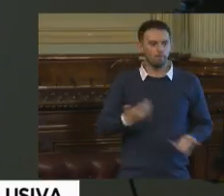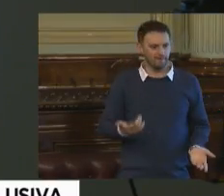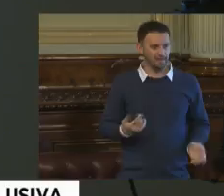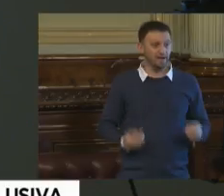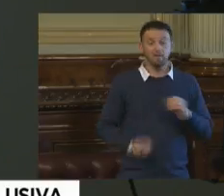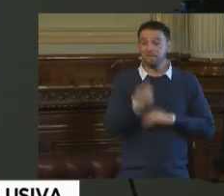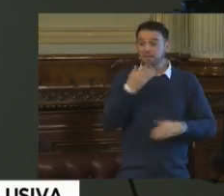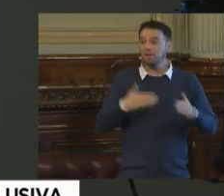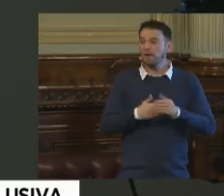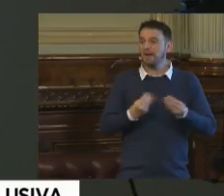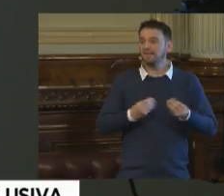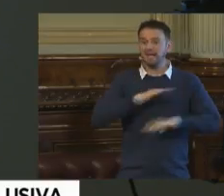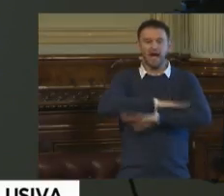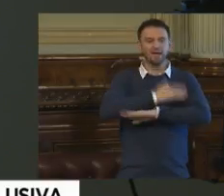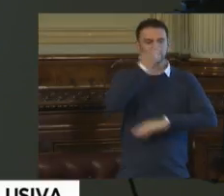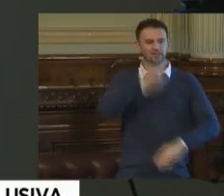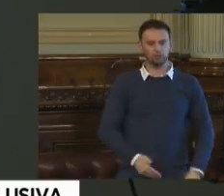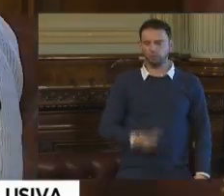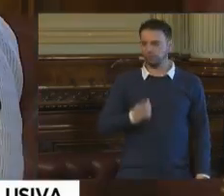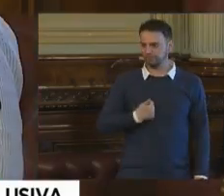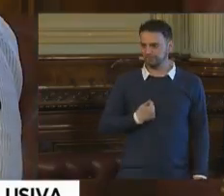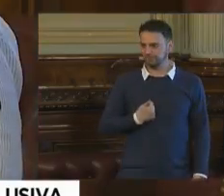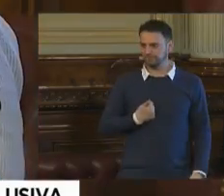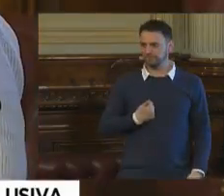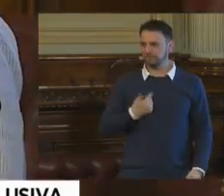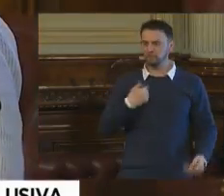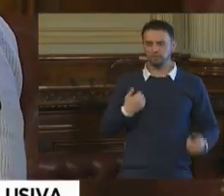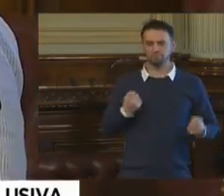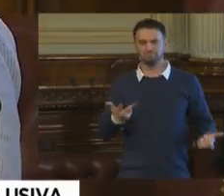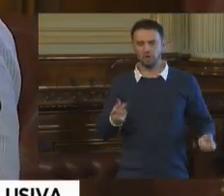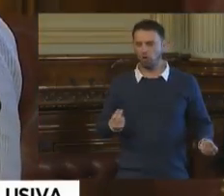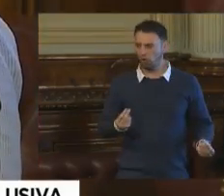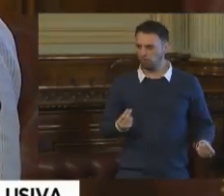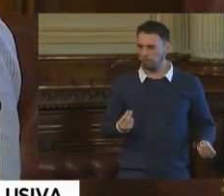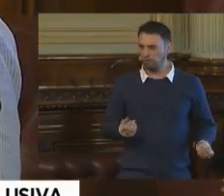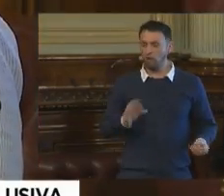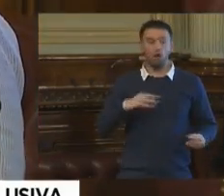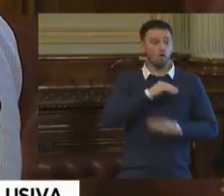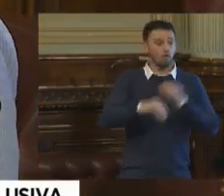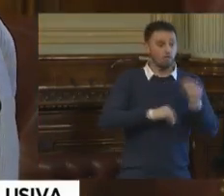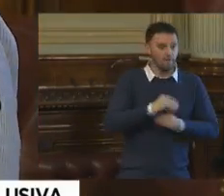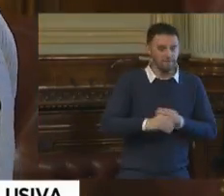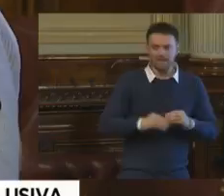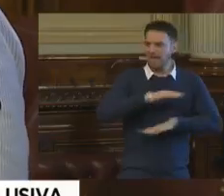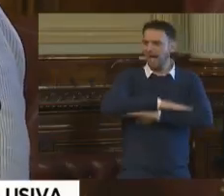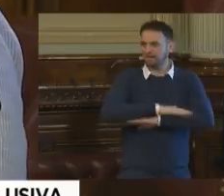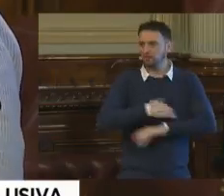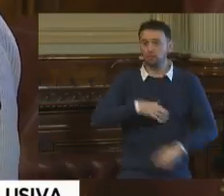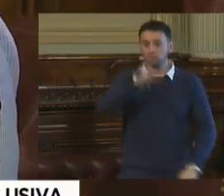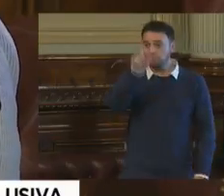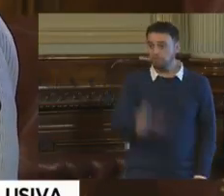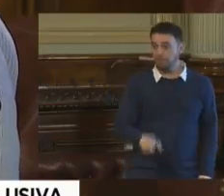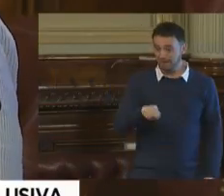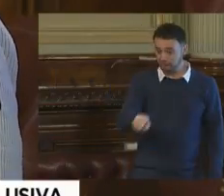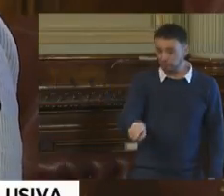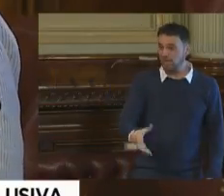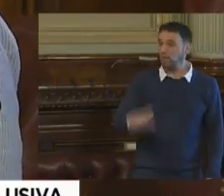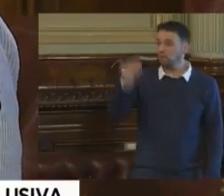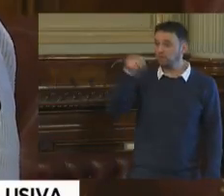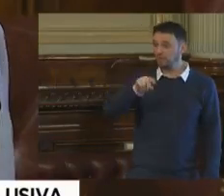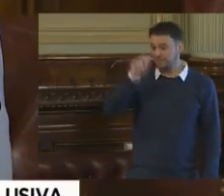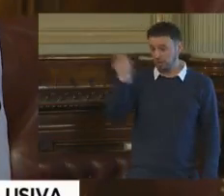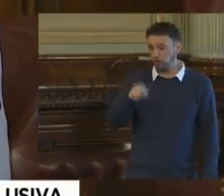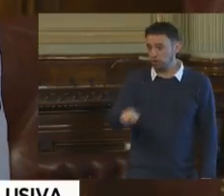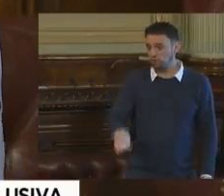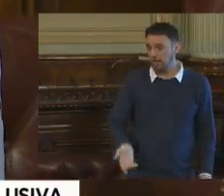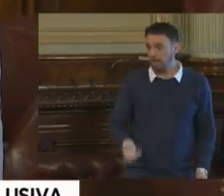comprender las cosas la primera barrera es la actitud la primera barrera es la actitud del otro la actitud de las propias familias la actitud de la persona que no es